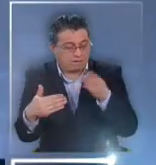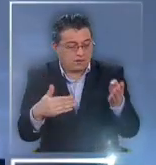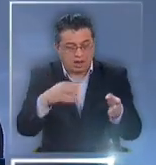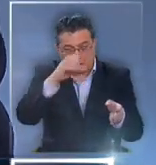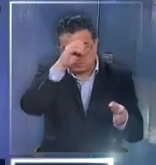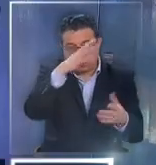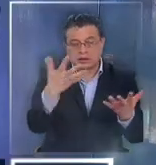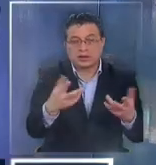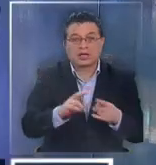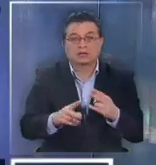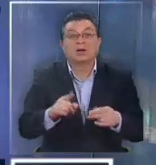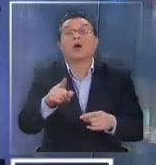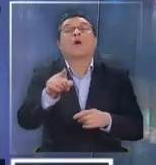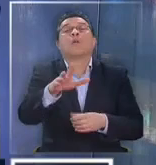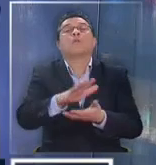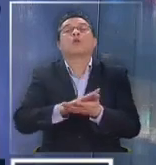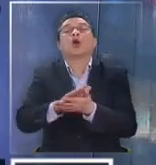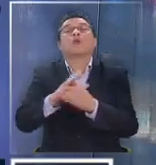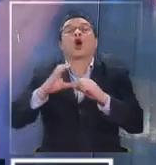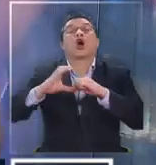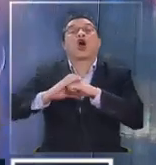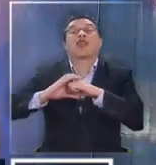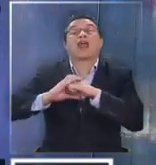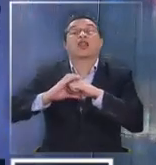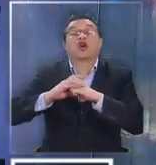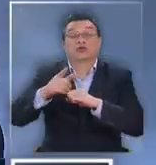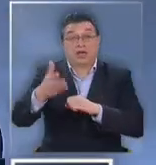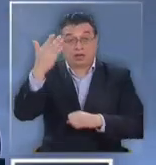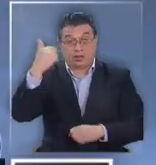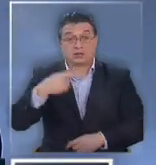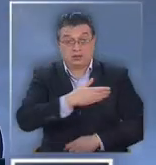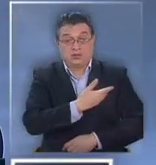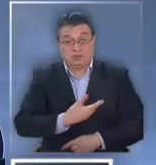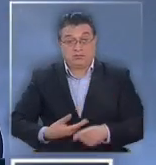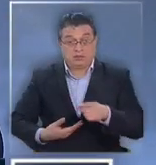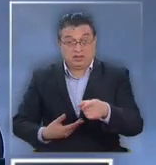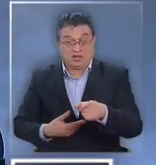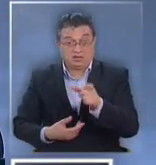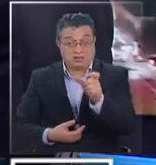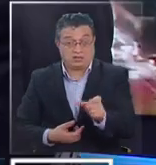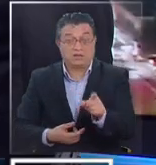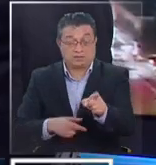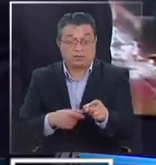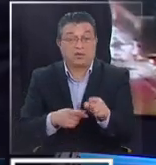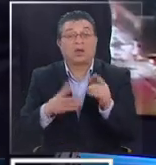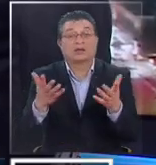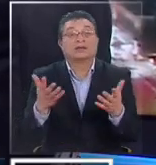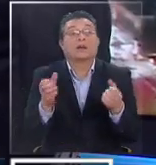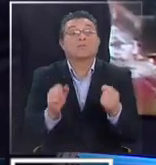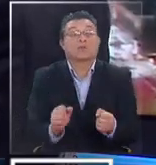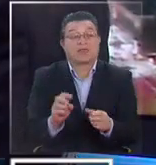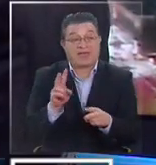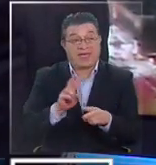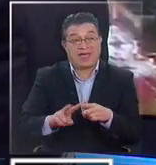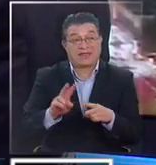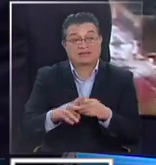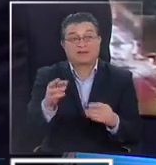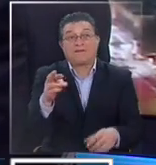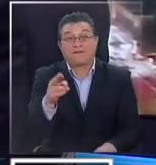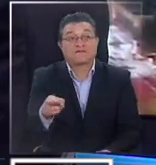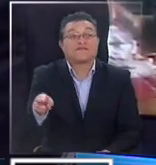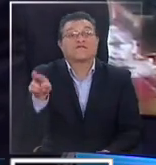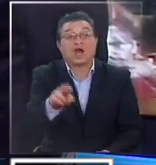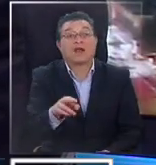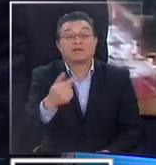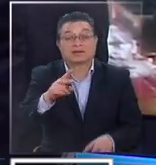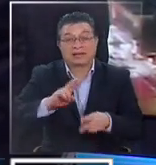en el caso de codelco en tocó dirigirlo en un momento además en no existe la posibilidad de hacer que volver o reinstalar